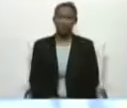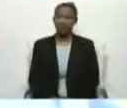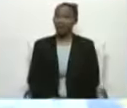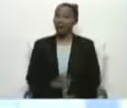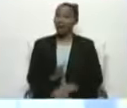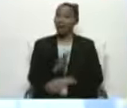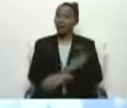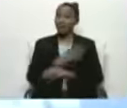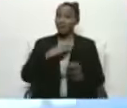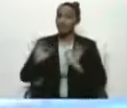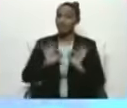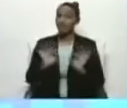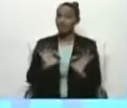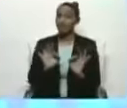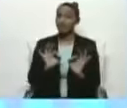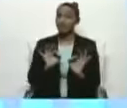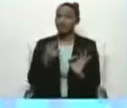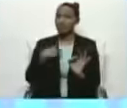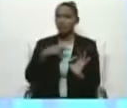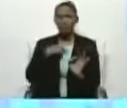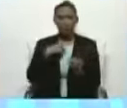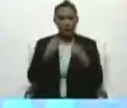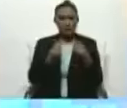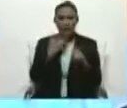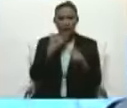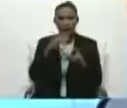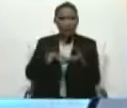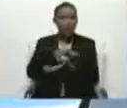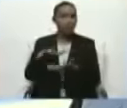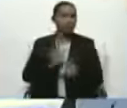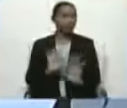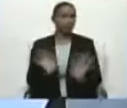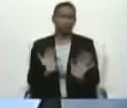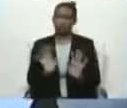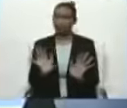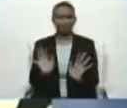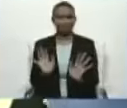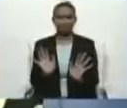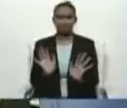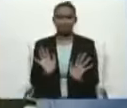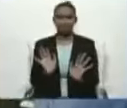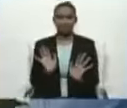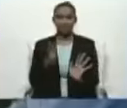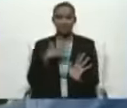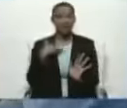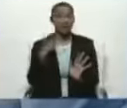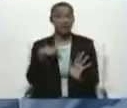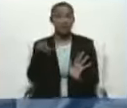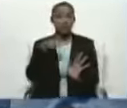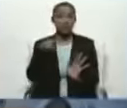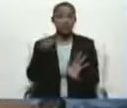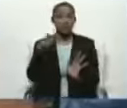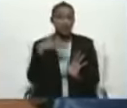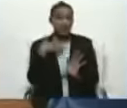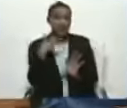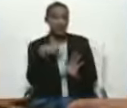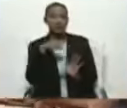Preparémonos. Nosotros no vamos a generar violencia, pero que no nos agarren fuera de base.